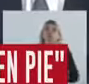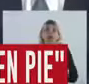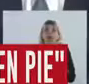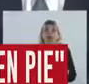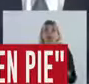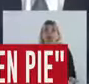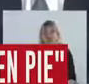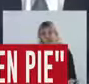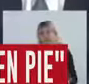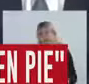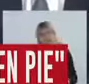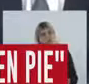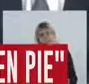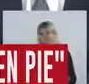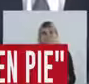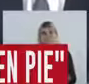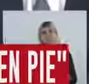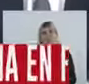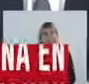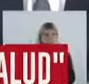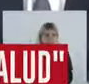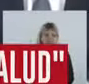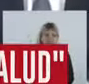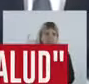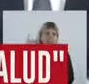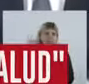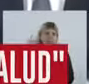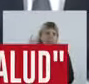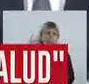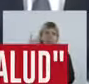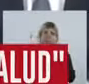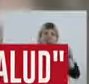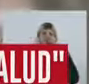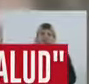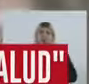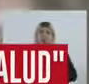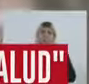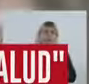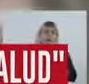con dirigentes, con militantes, con ciudadanos y ciudadanas,